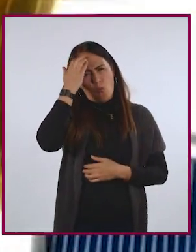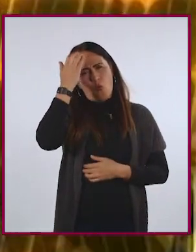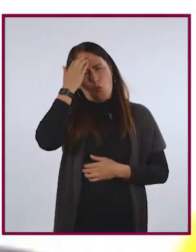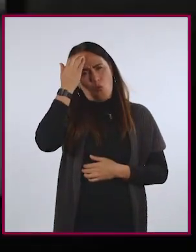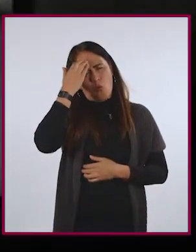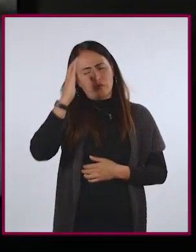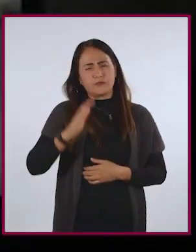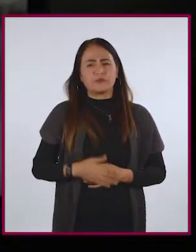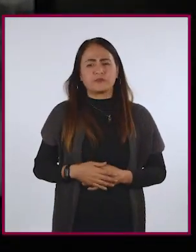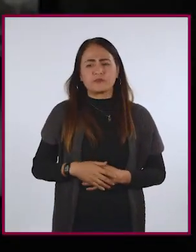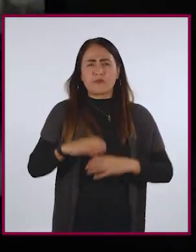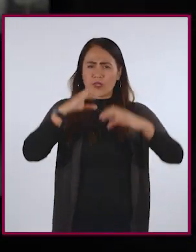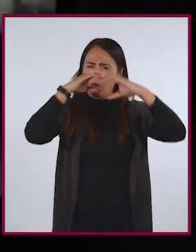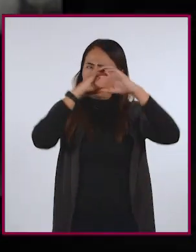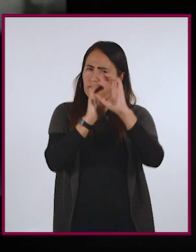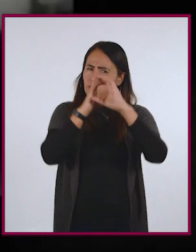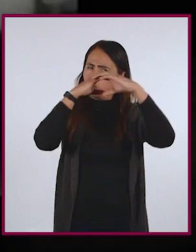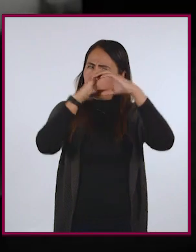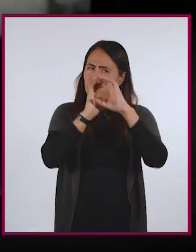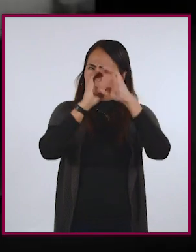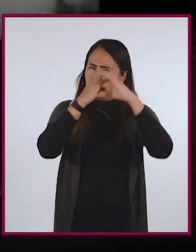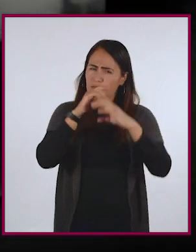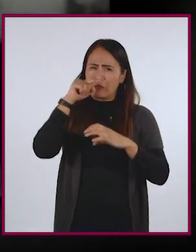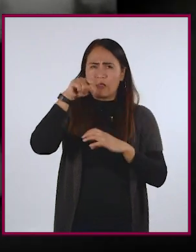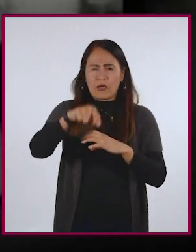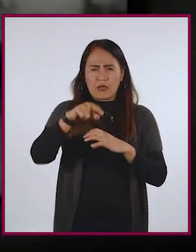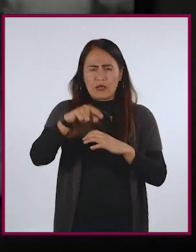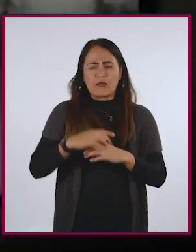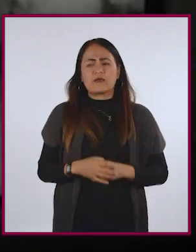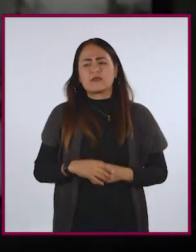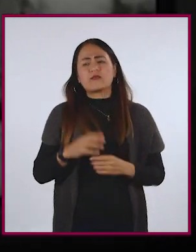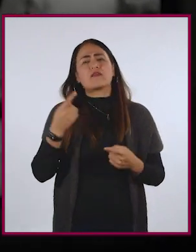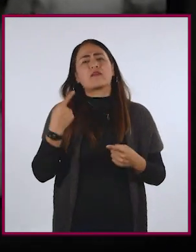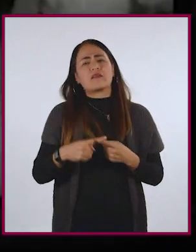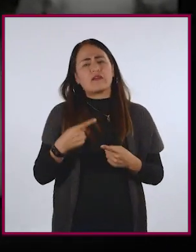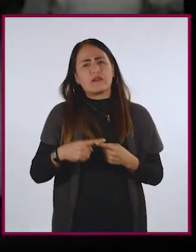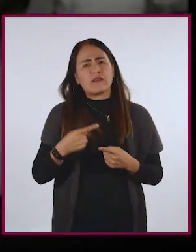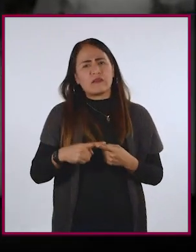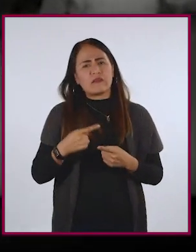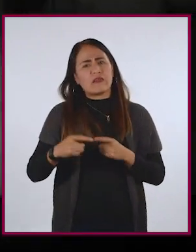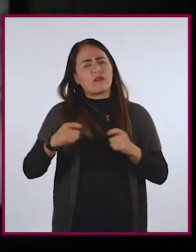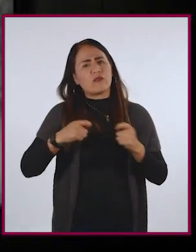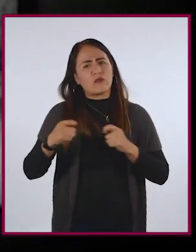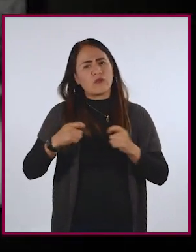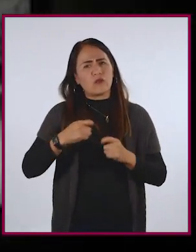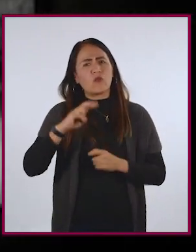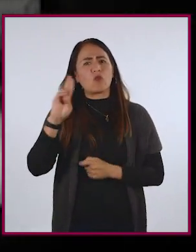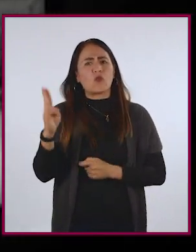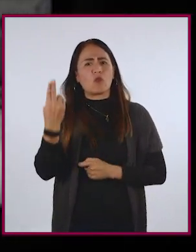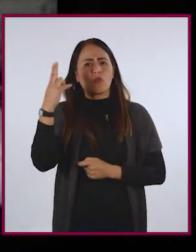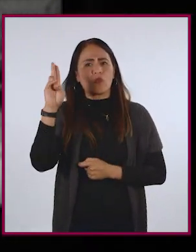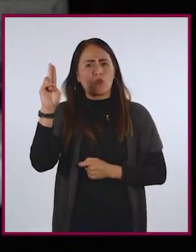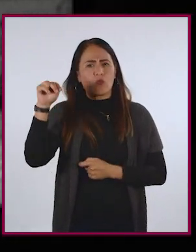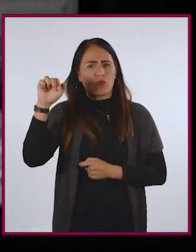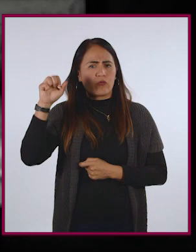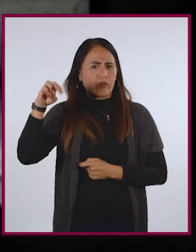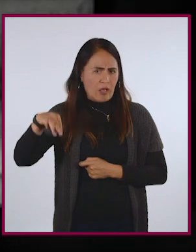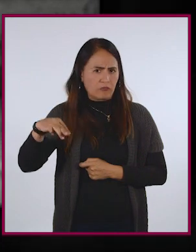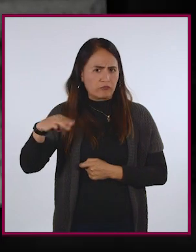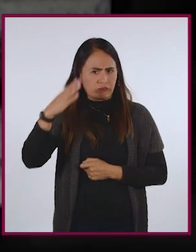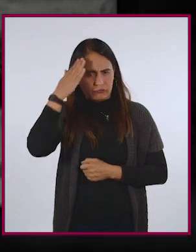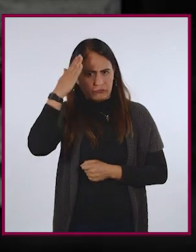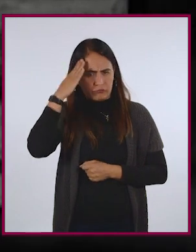científico. El Observatorio Astronómico Nacional de Tonantzintla pertenece a la Universidad Nacional Autónoma de